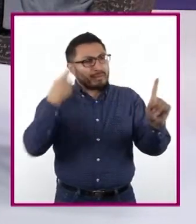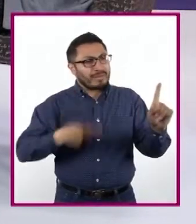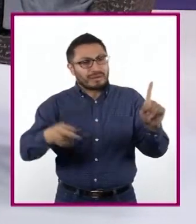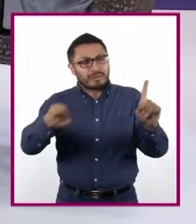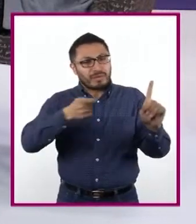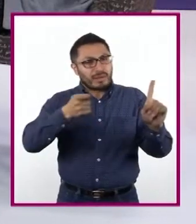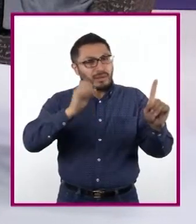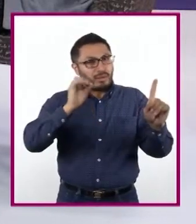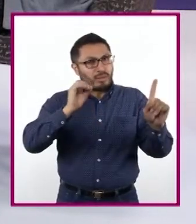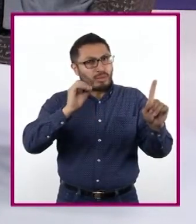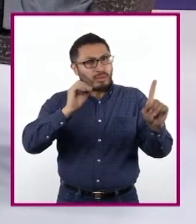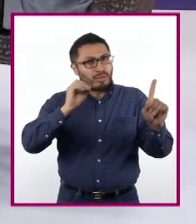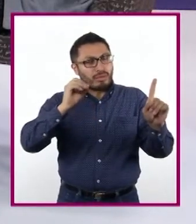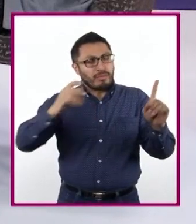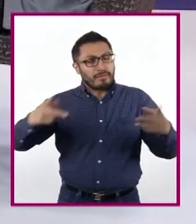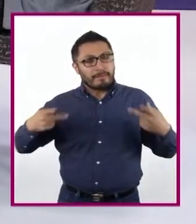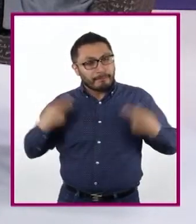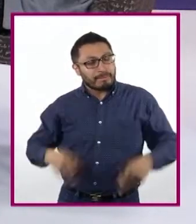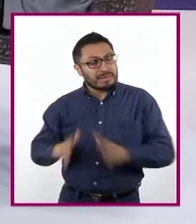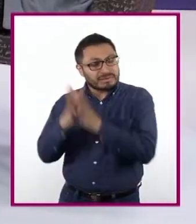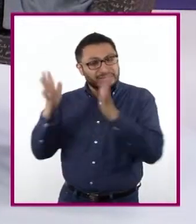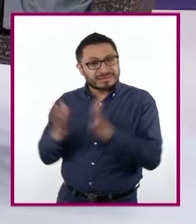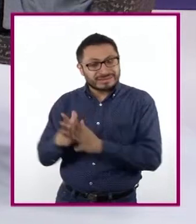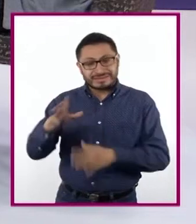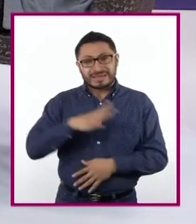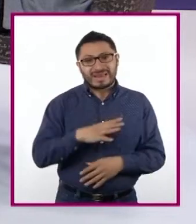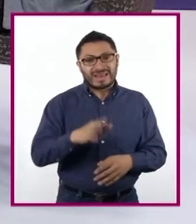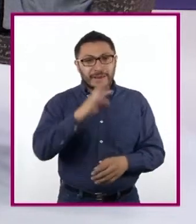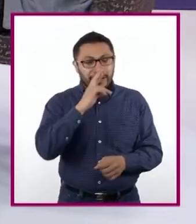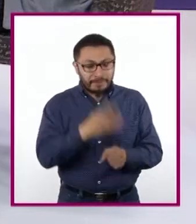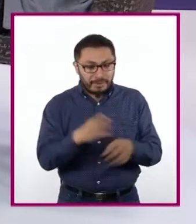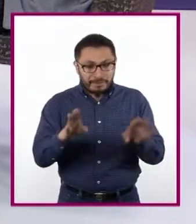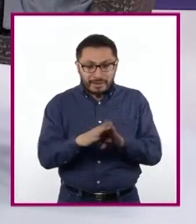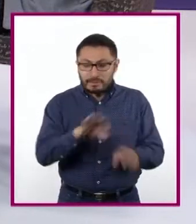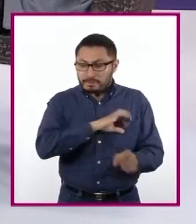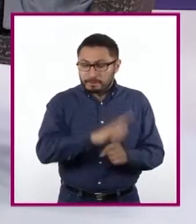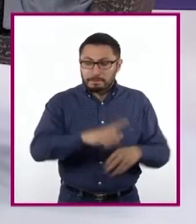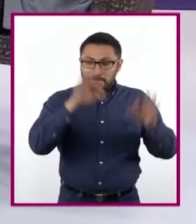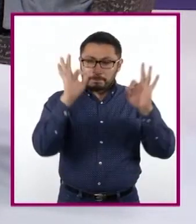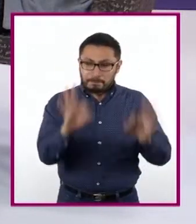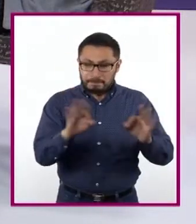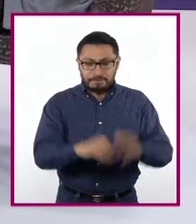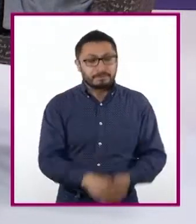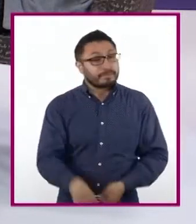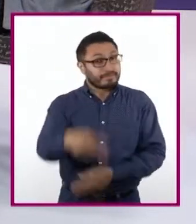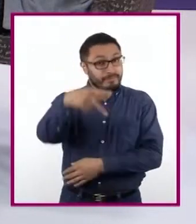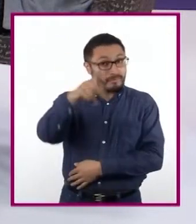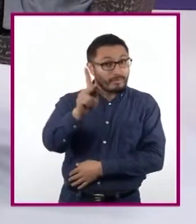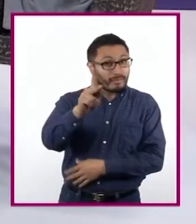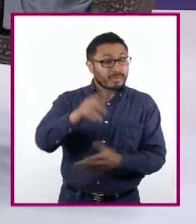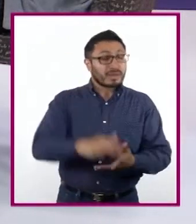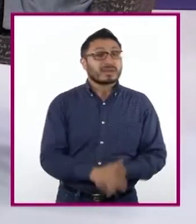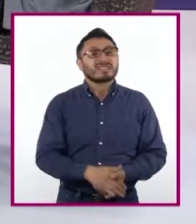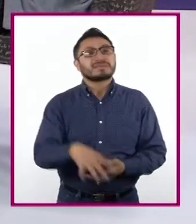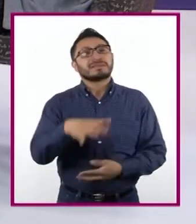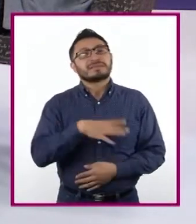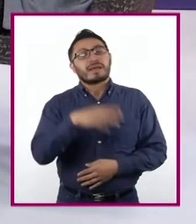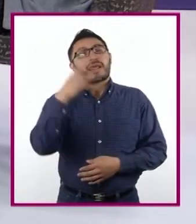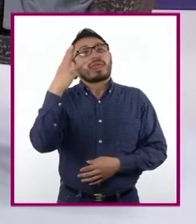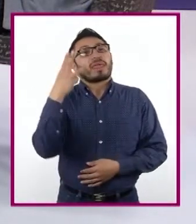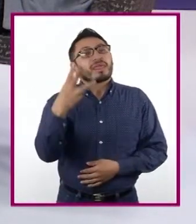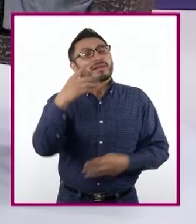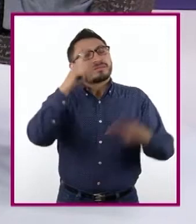en los panelistas, quienes tienen una función muy especial. Sin embargo, hay un